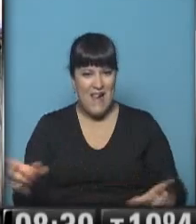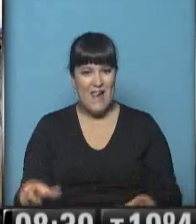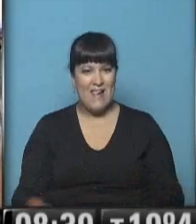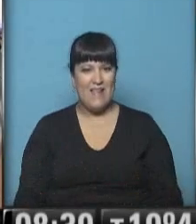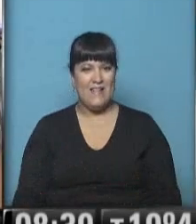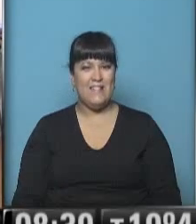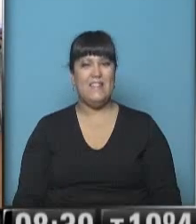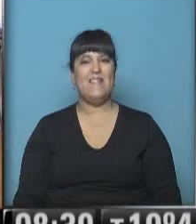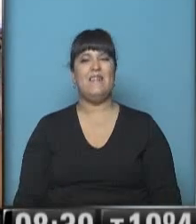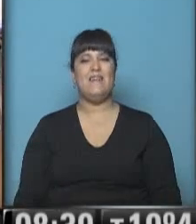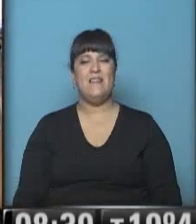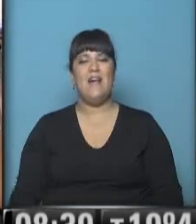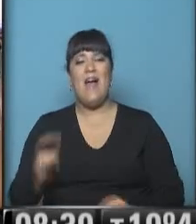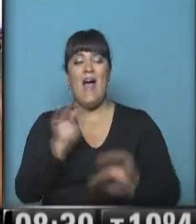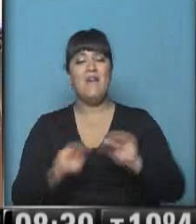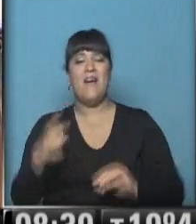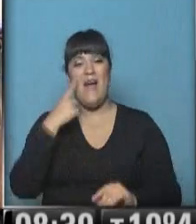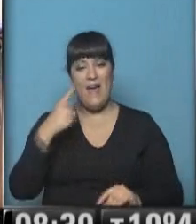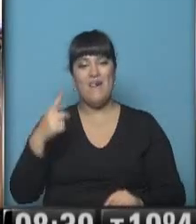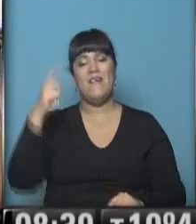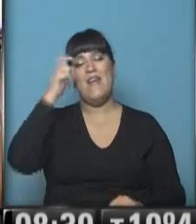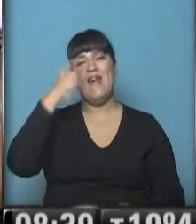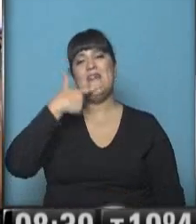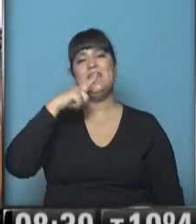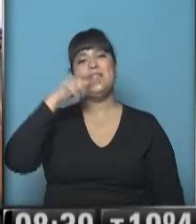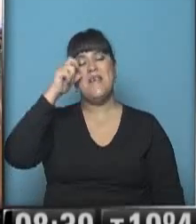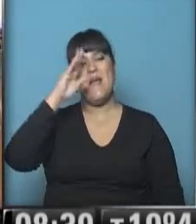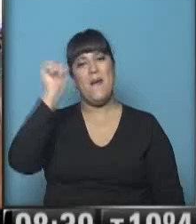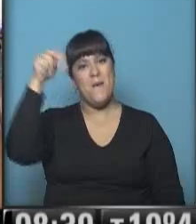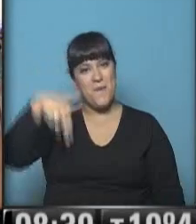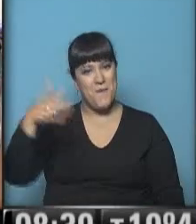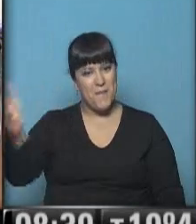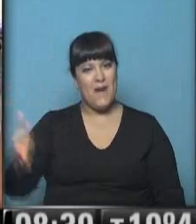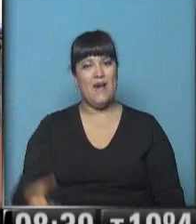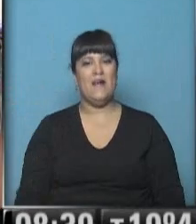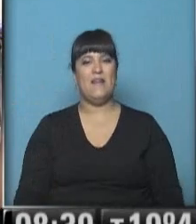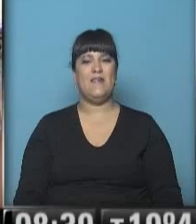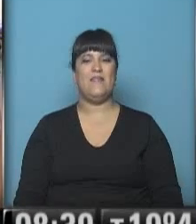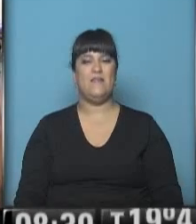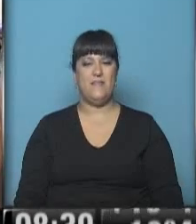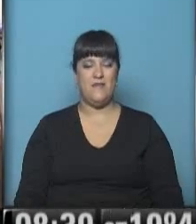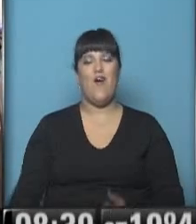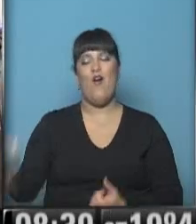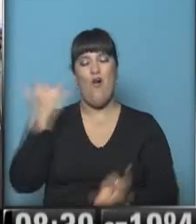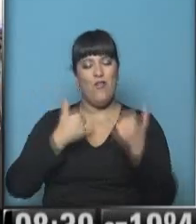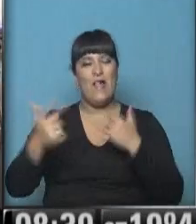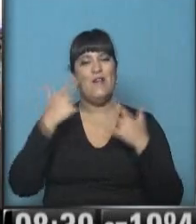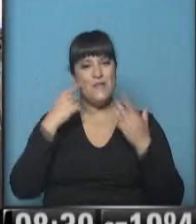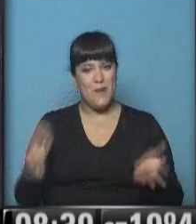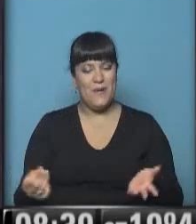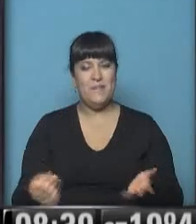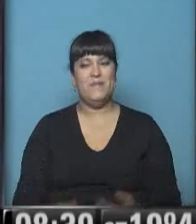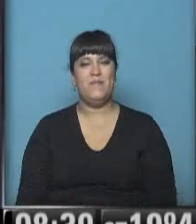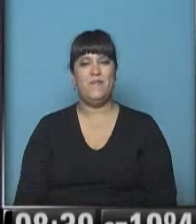armarla no bueno este va mañana está con nosotros la tecnología llega porque es viernes de esteban adelante con nota no saber por qué lo tenemos aquí